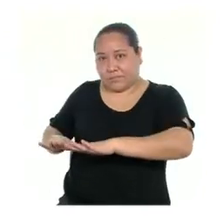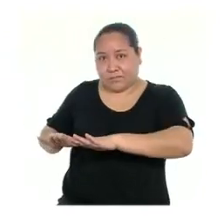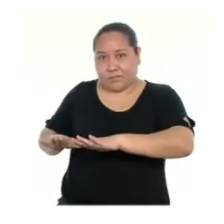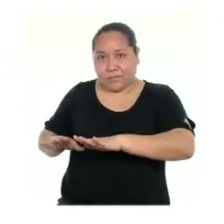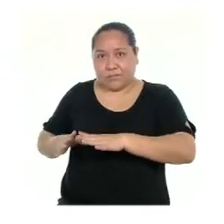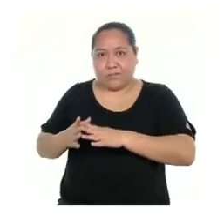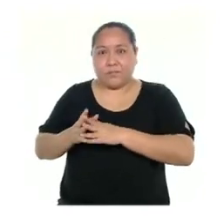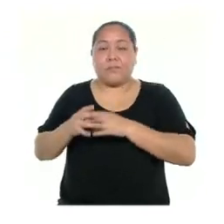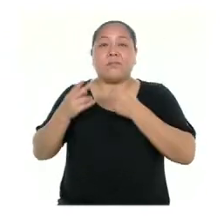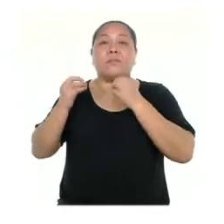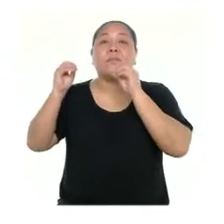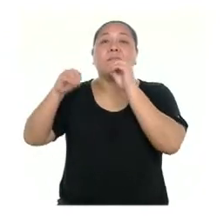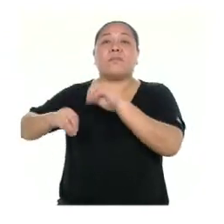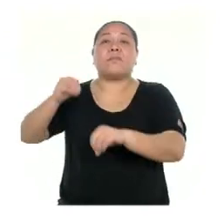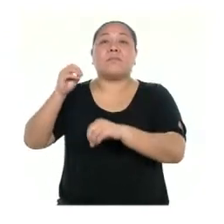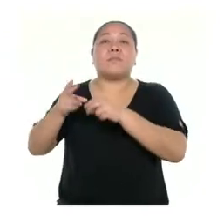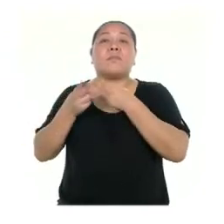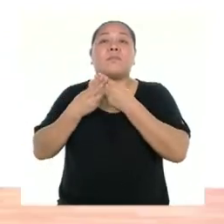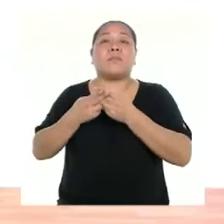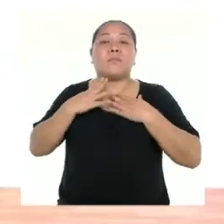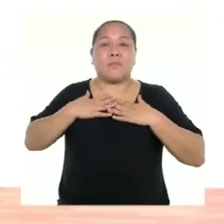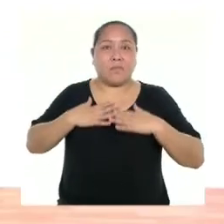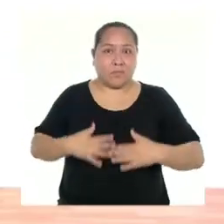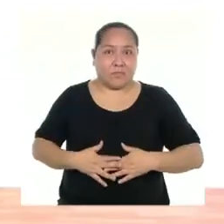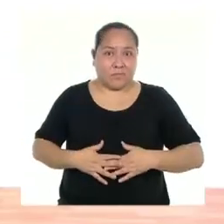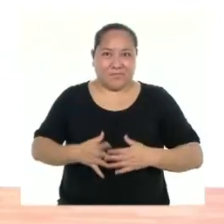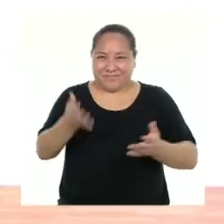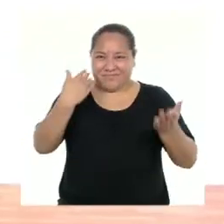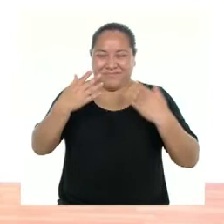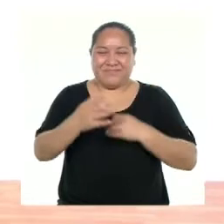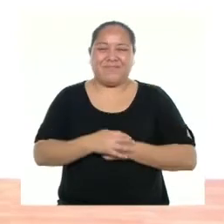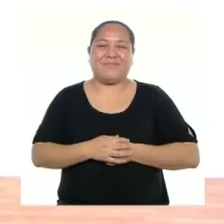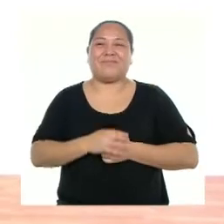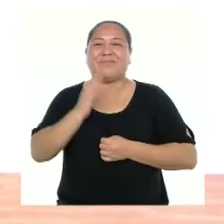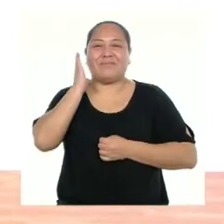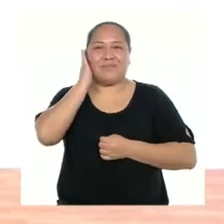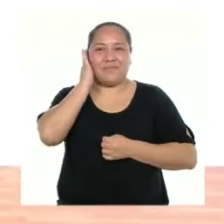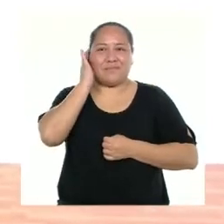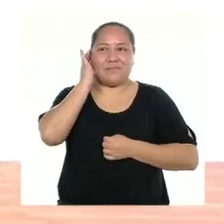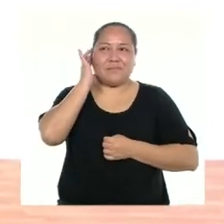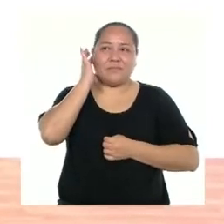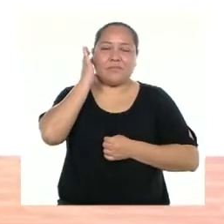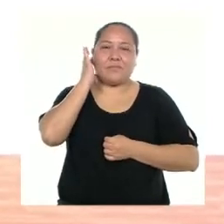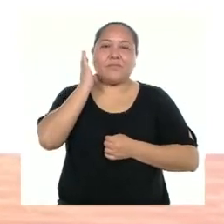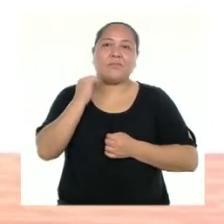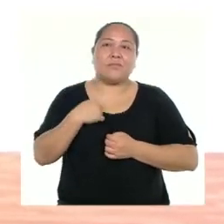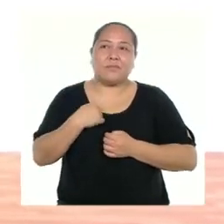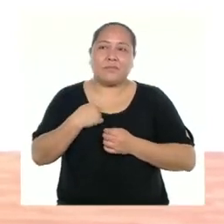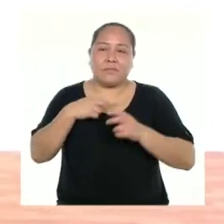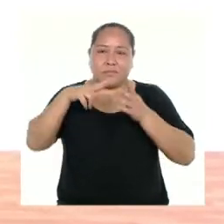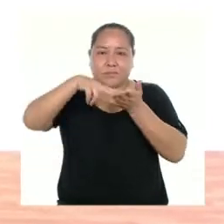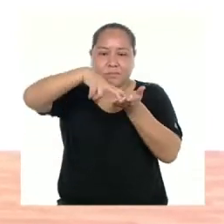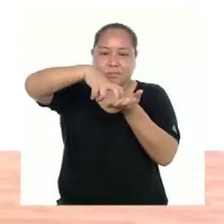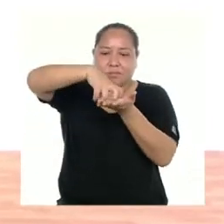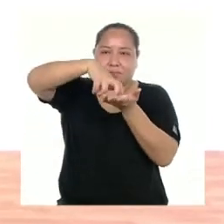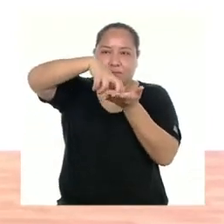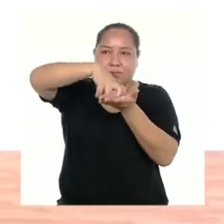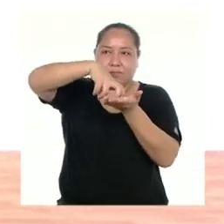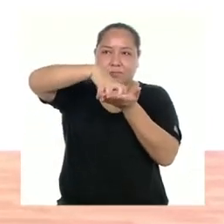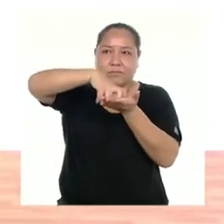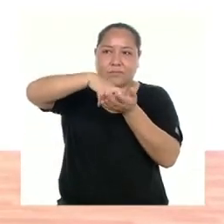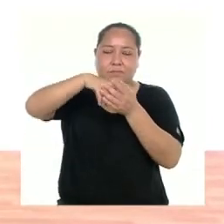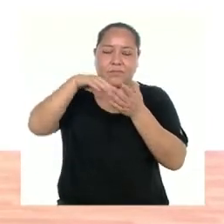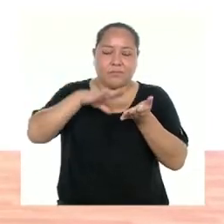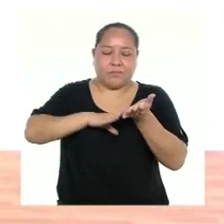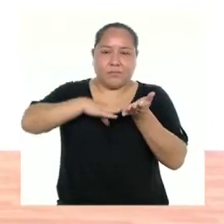vamos a cargar en ellas el resto de nuestro cuerpo. Así que vamos. Voy a bajar a cuclillas, el apoyo está en la